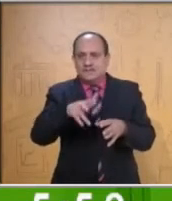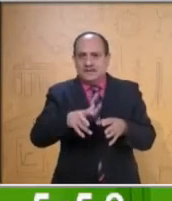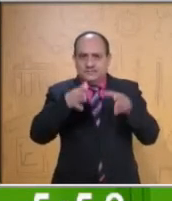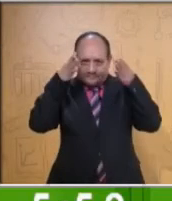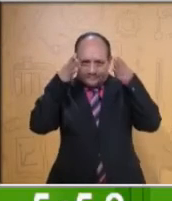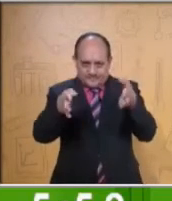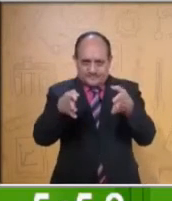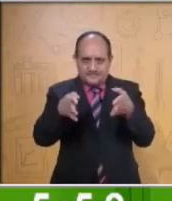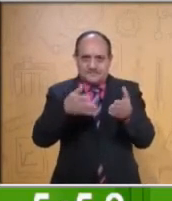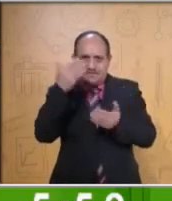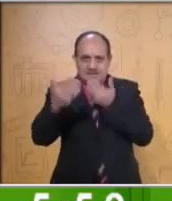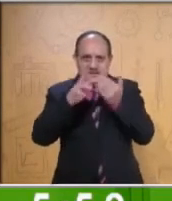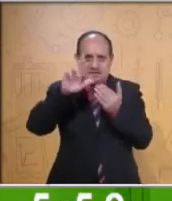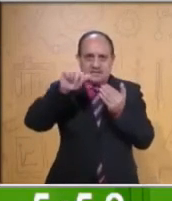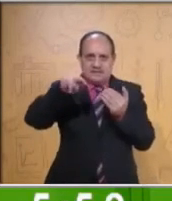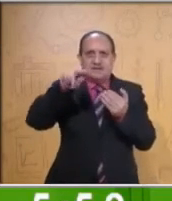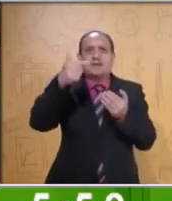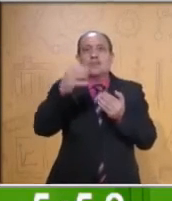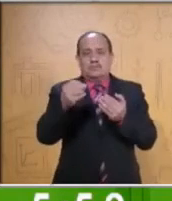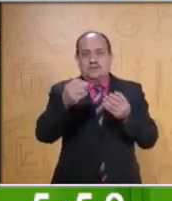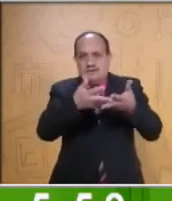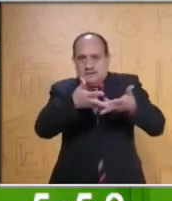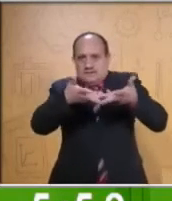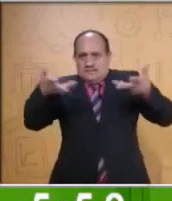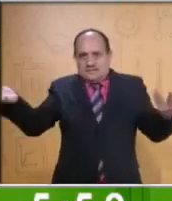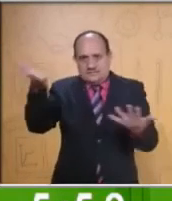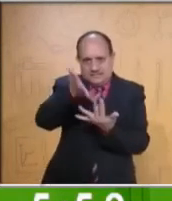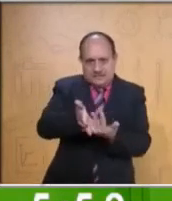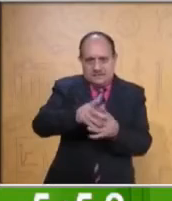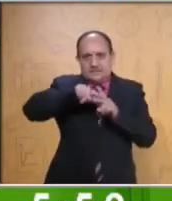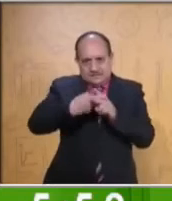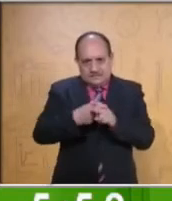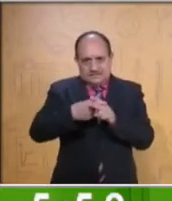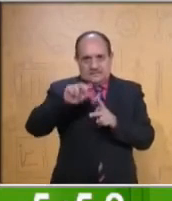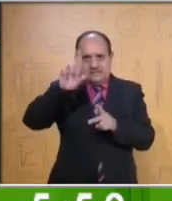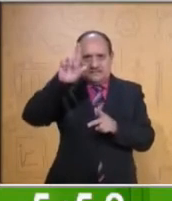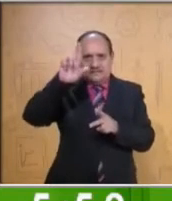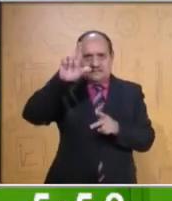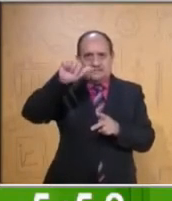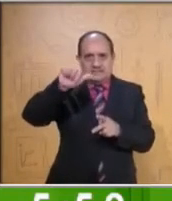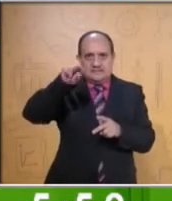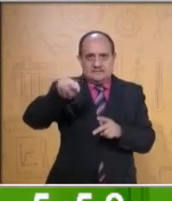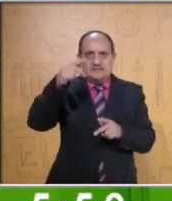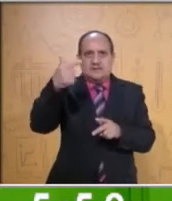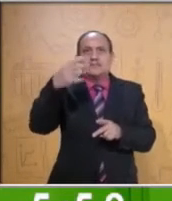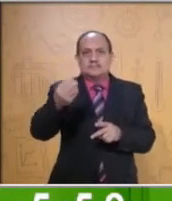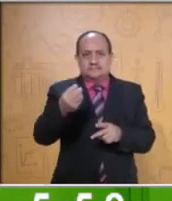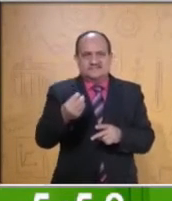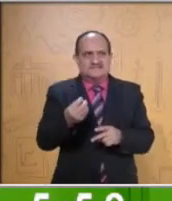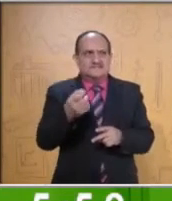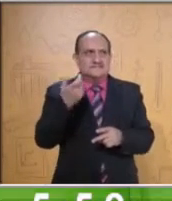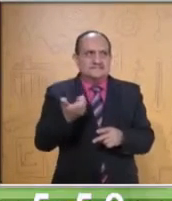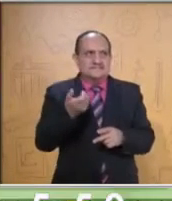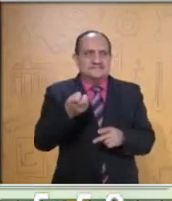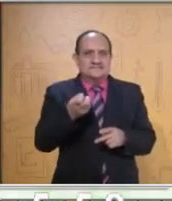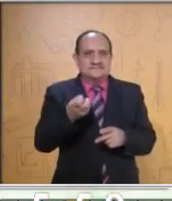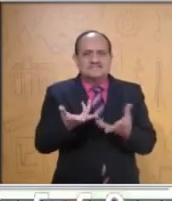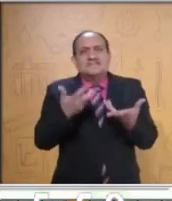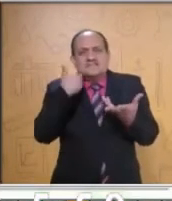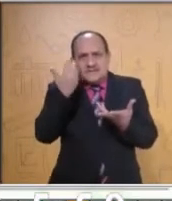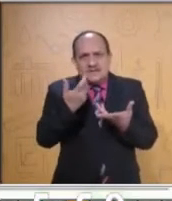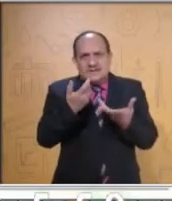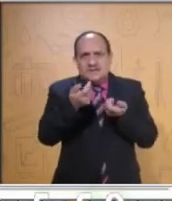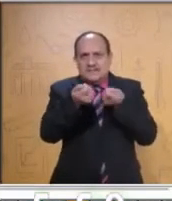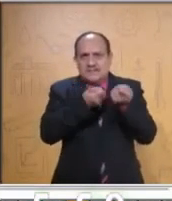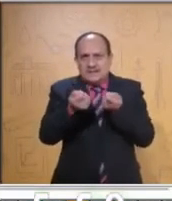estudiar, rango y desviación media. Y vamos a empezar con el rango. El rango pretende medir